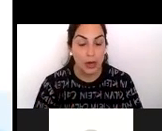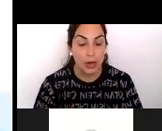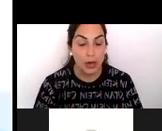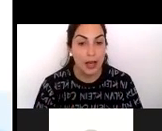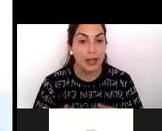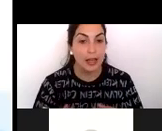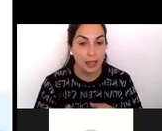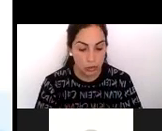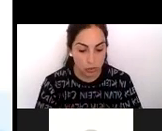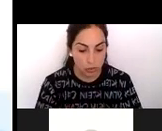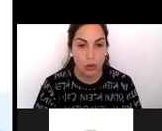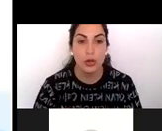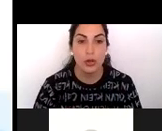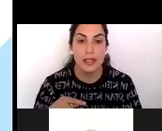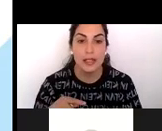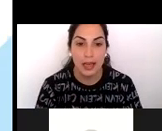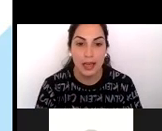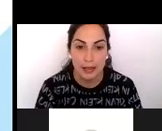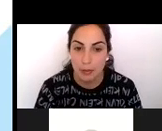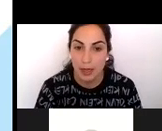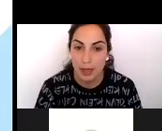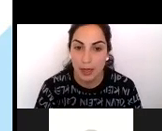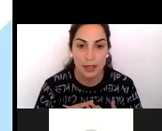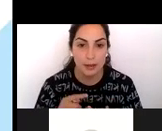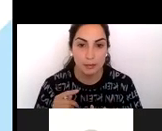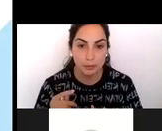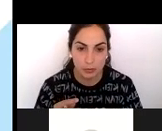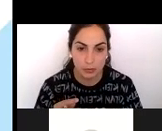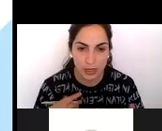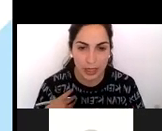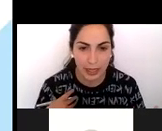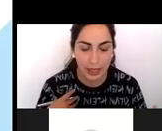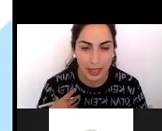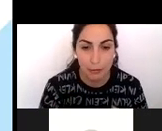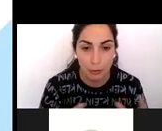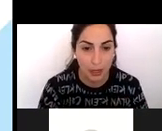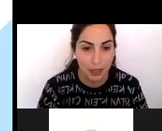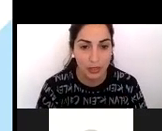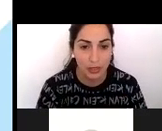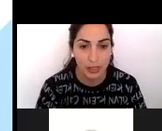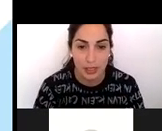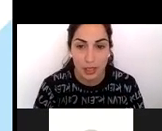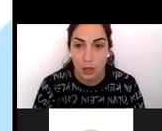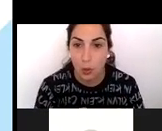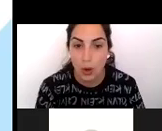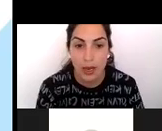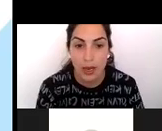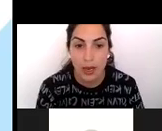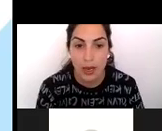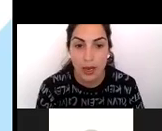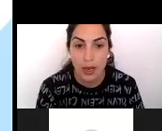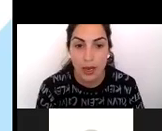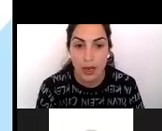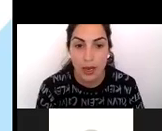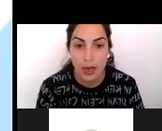titular, los colores, la calidad de imagen, el formato, es decir, cuál es